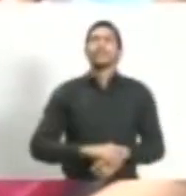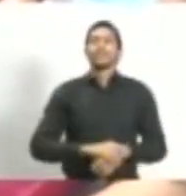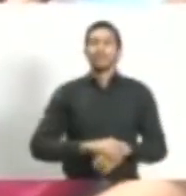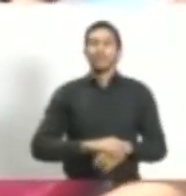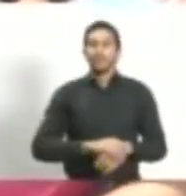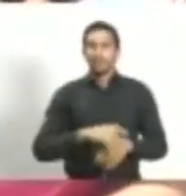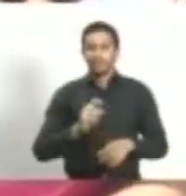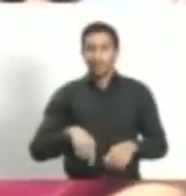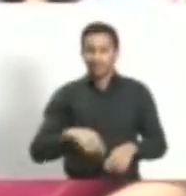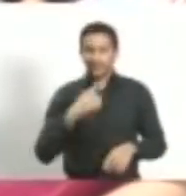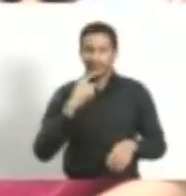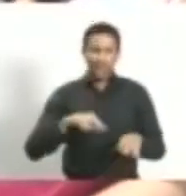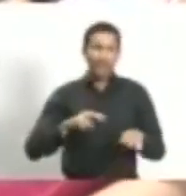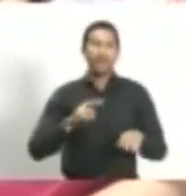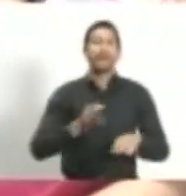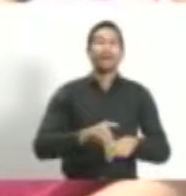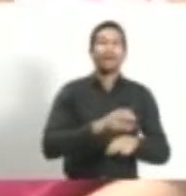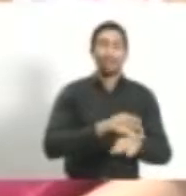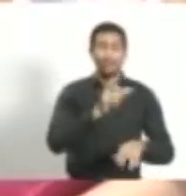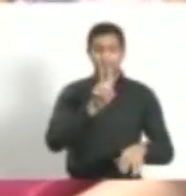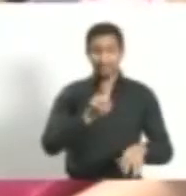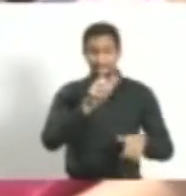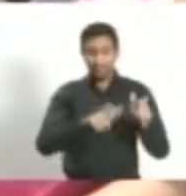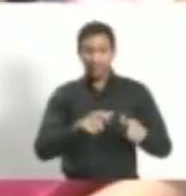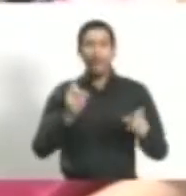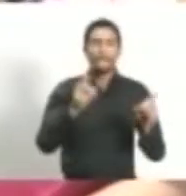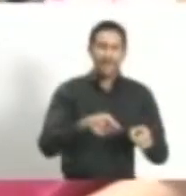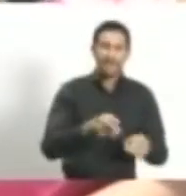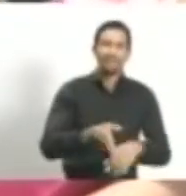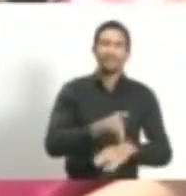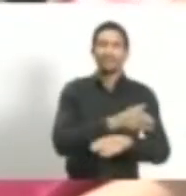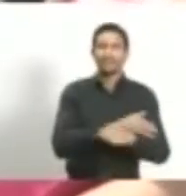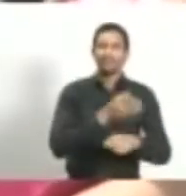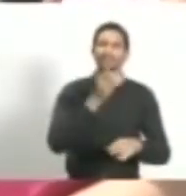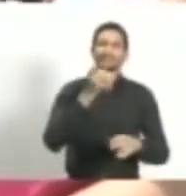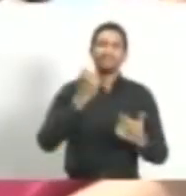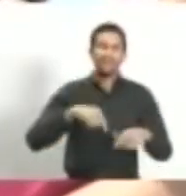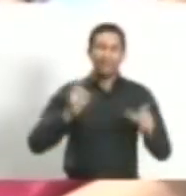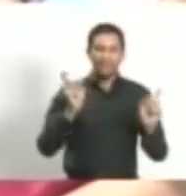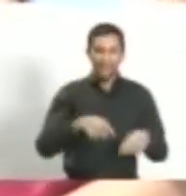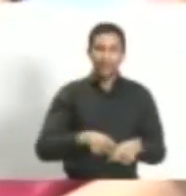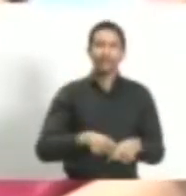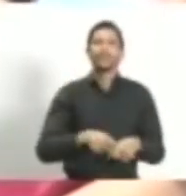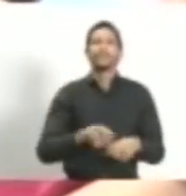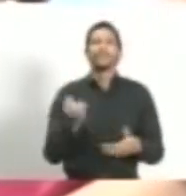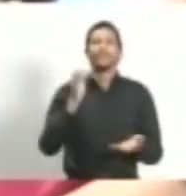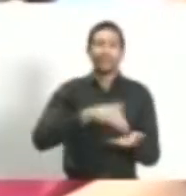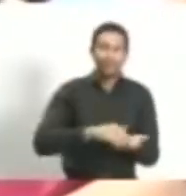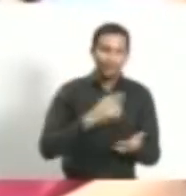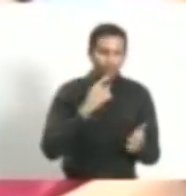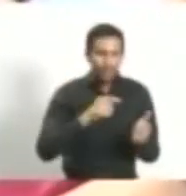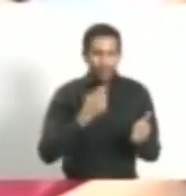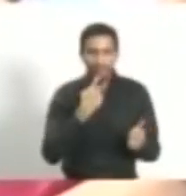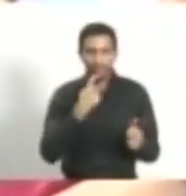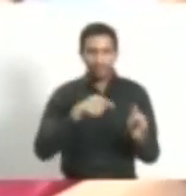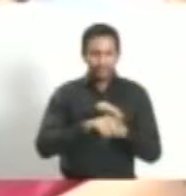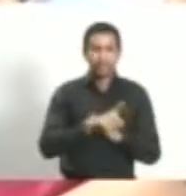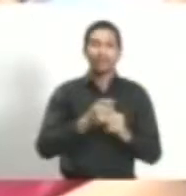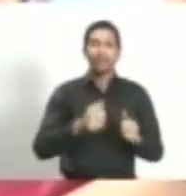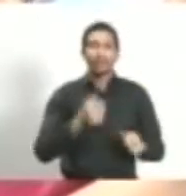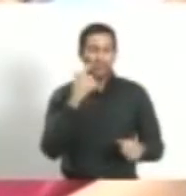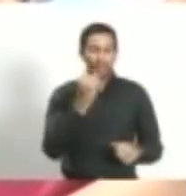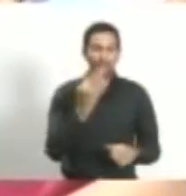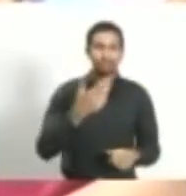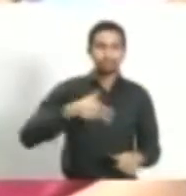dos personas que iban a participar en este hecho. A estos se les encuentra tres armas de fuego, se les